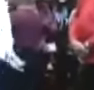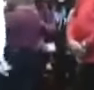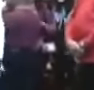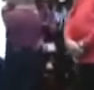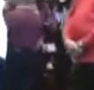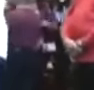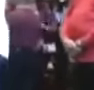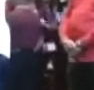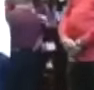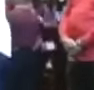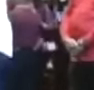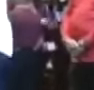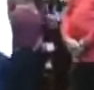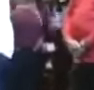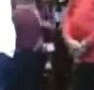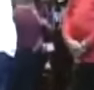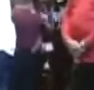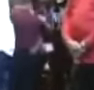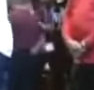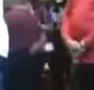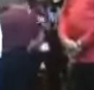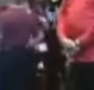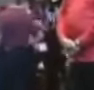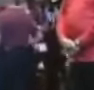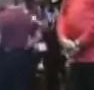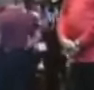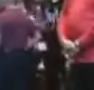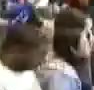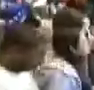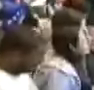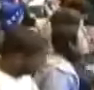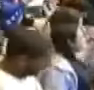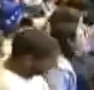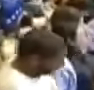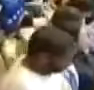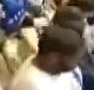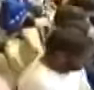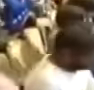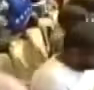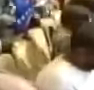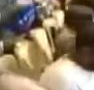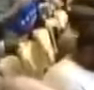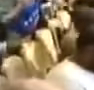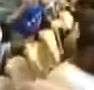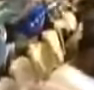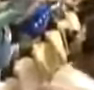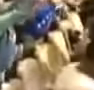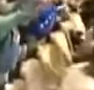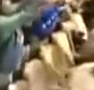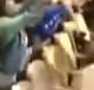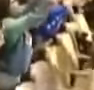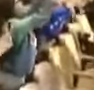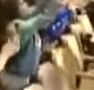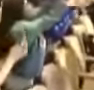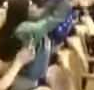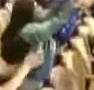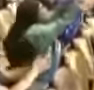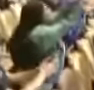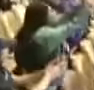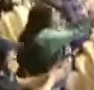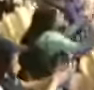Así como nuestra bandera, el tricolor es Venezuela. ¡Duro!